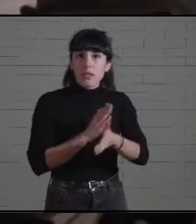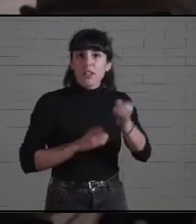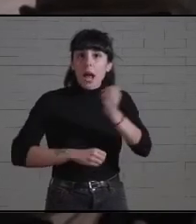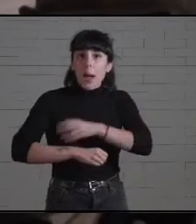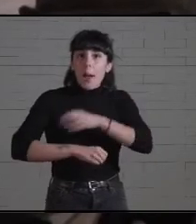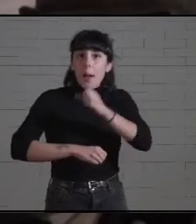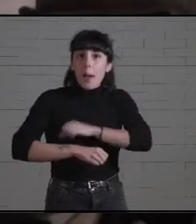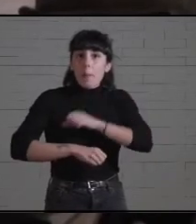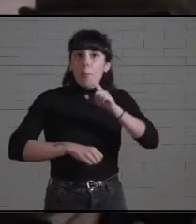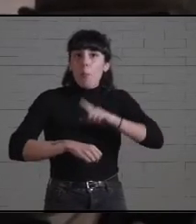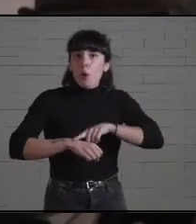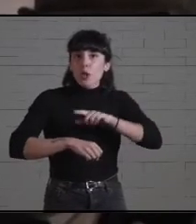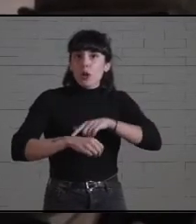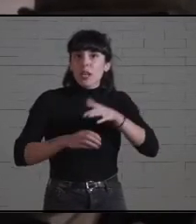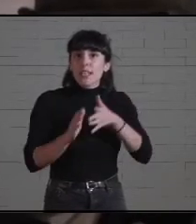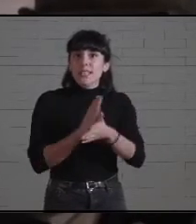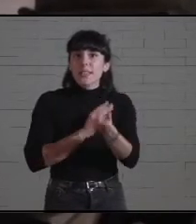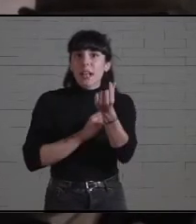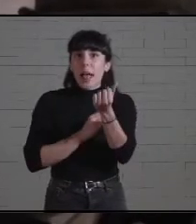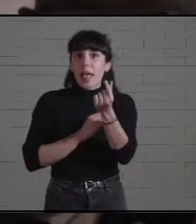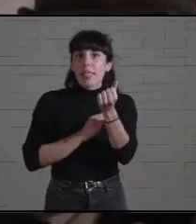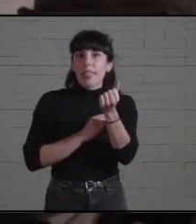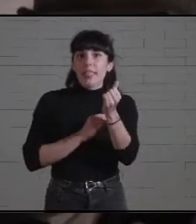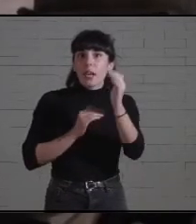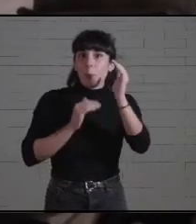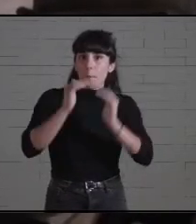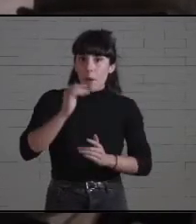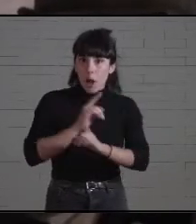reduce tus ingresos. Es muy interesante por ese motivo.